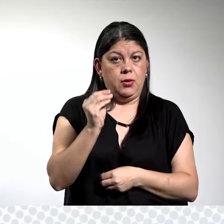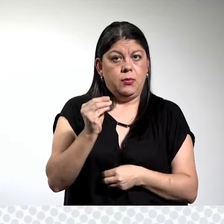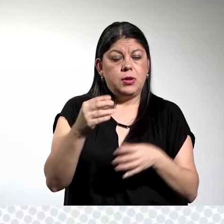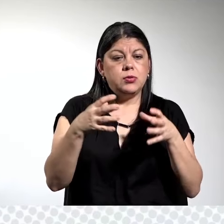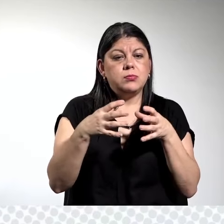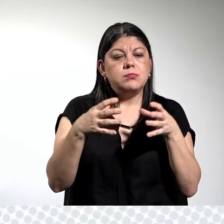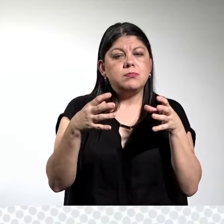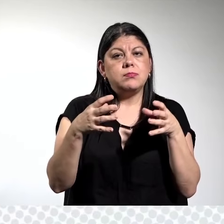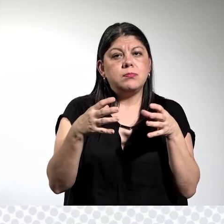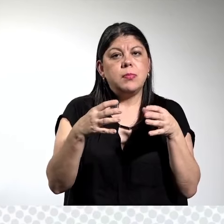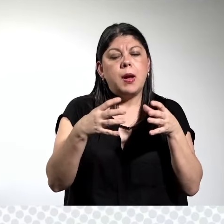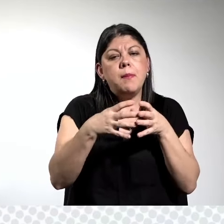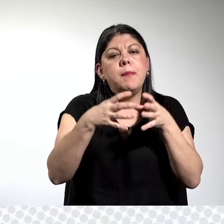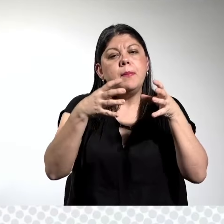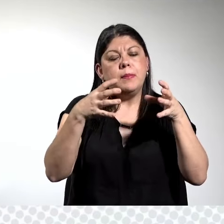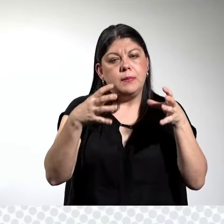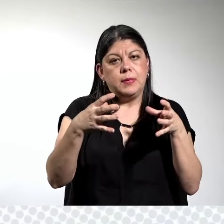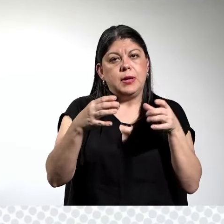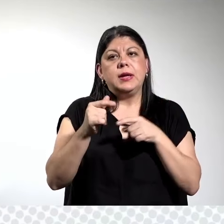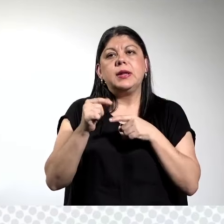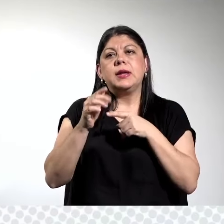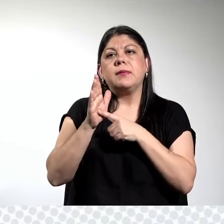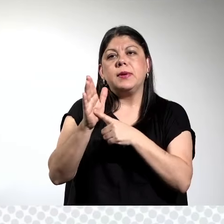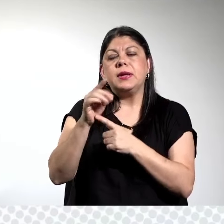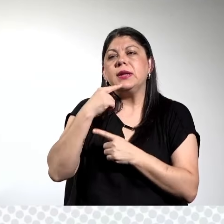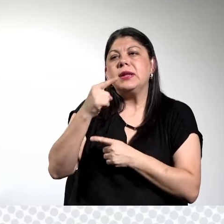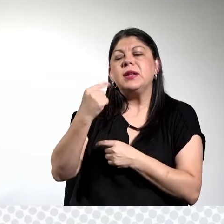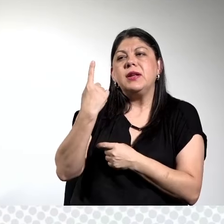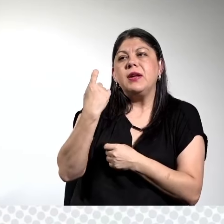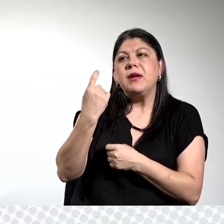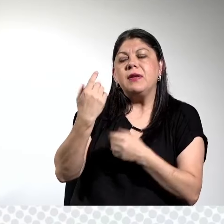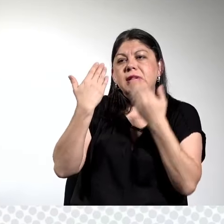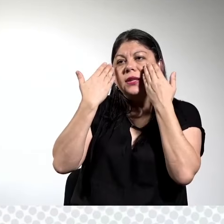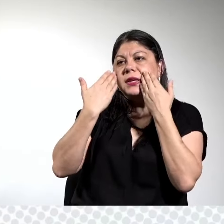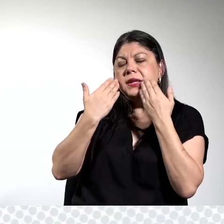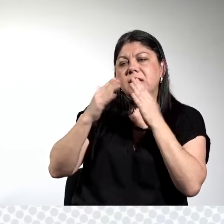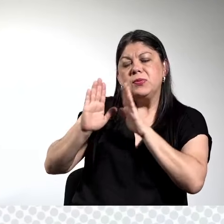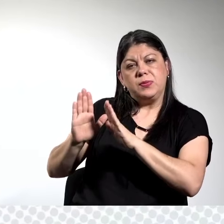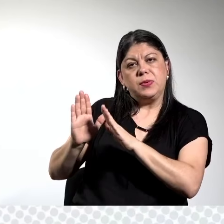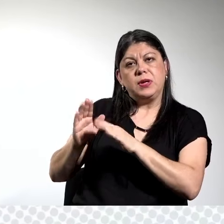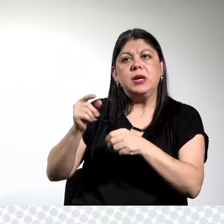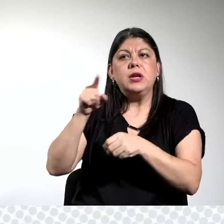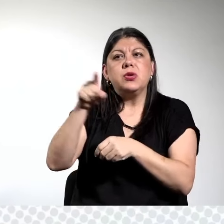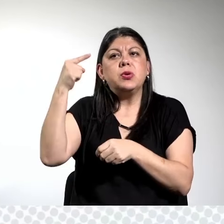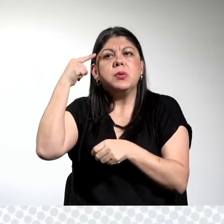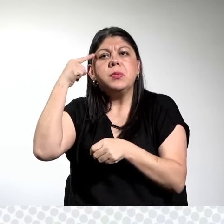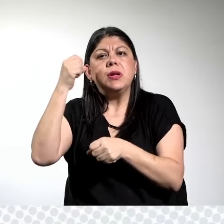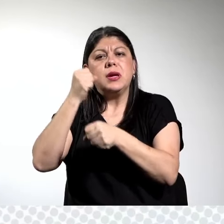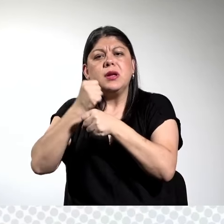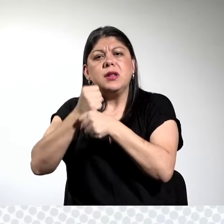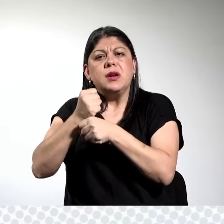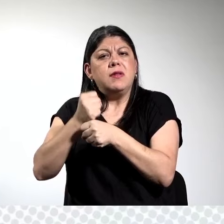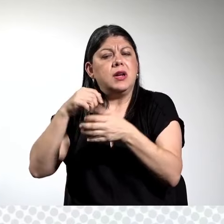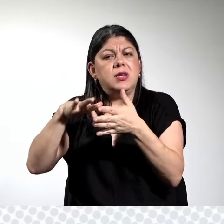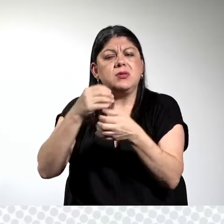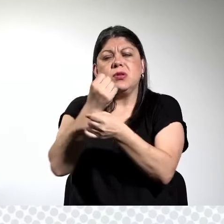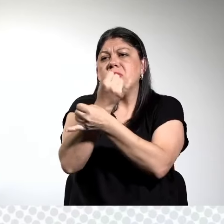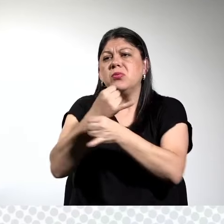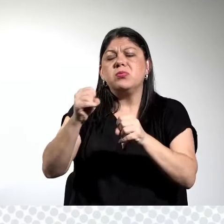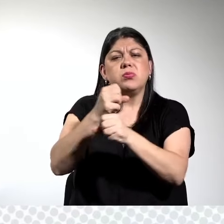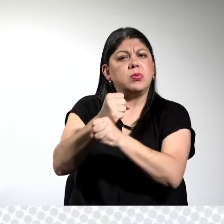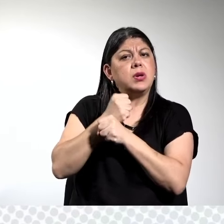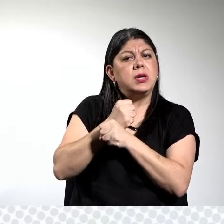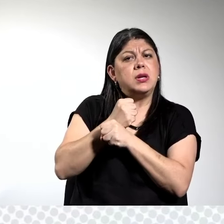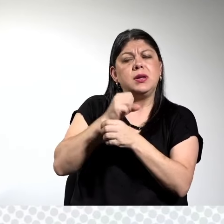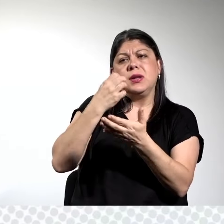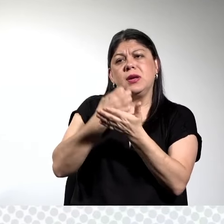más grande expresa desesperanza e indiferencia, que trabajar o estudiar ya no garantiza independencia